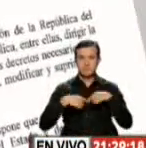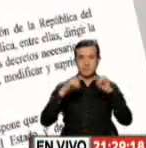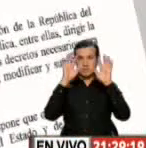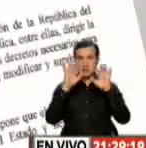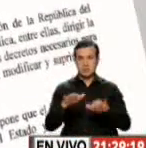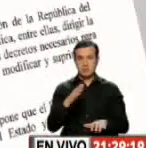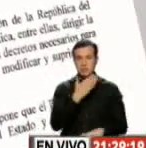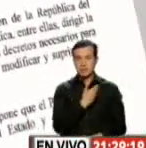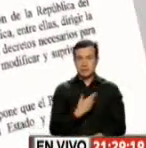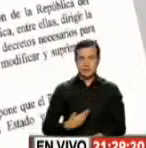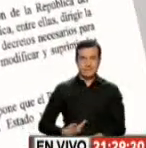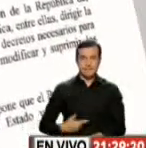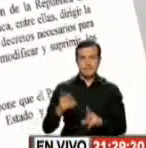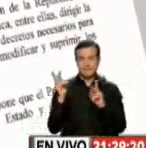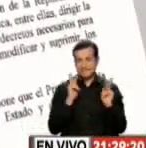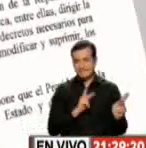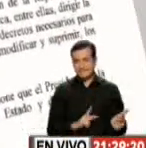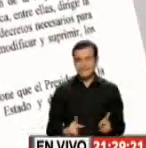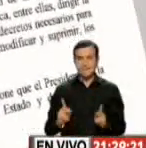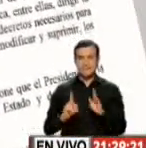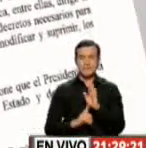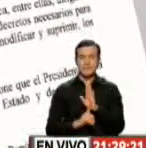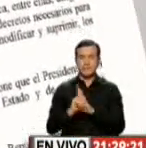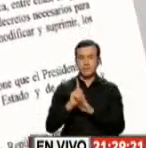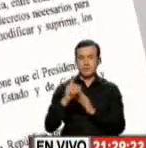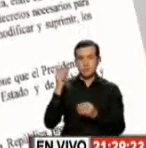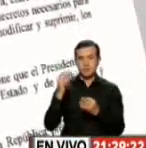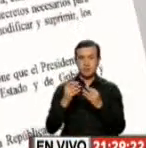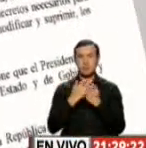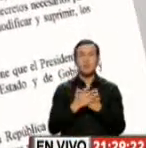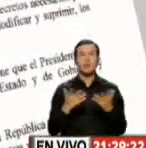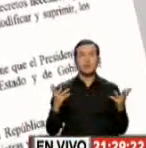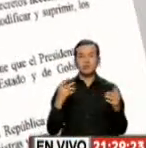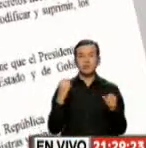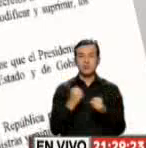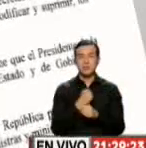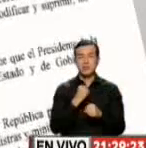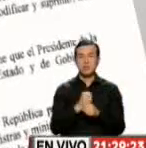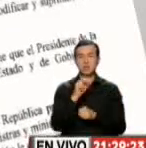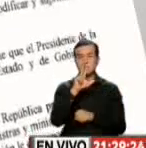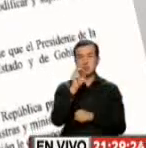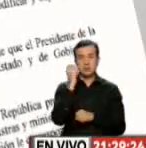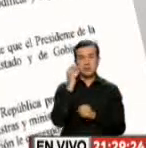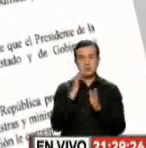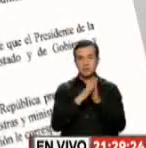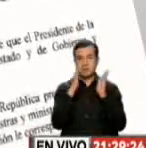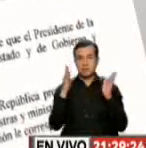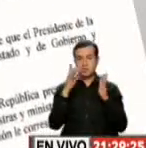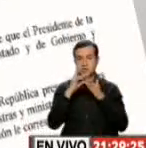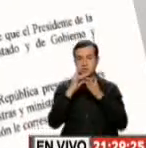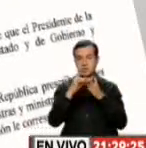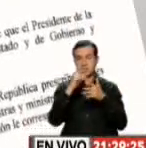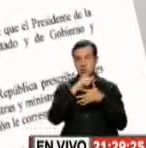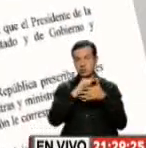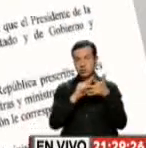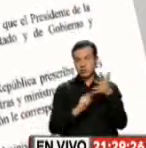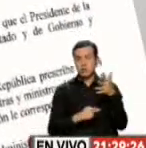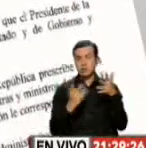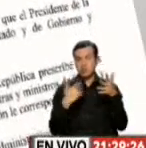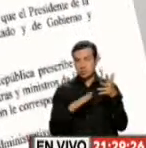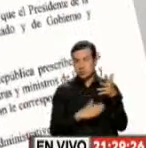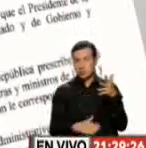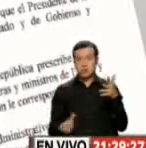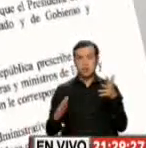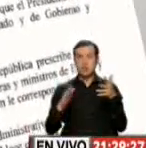de la Presidencia, de Planificación y Desarrollo y la Jurídica tendrán que elaborar en 30 días los instructivos necesarios para ejecutar